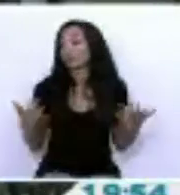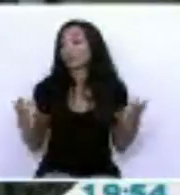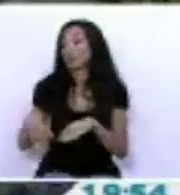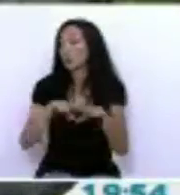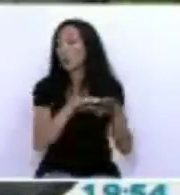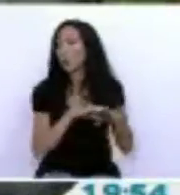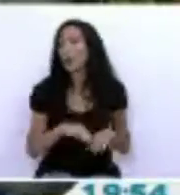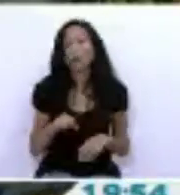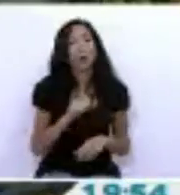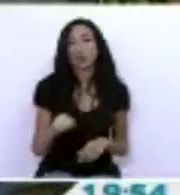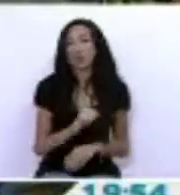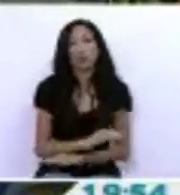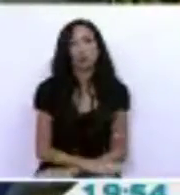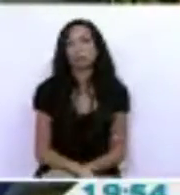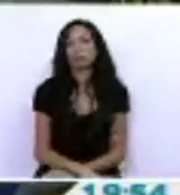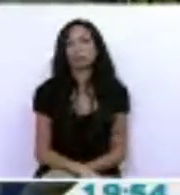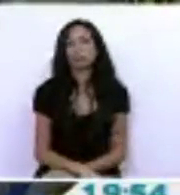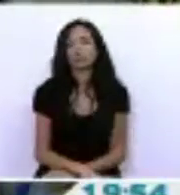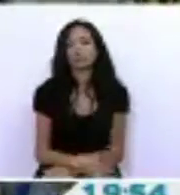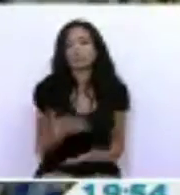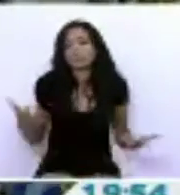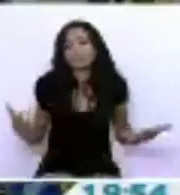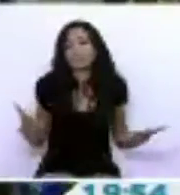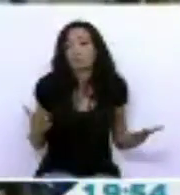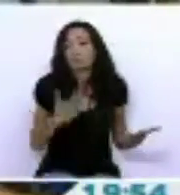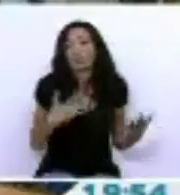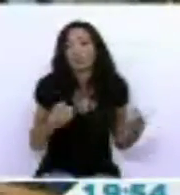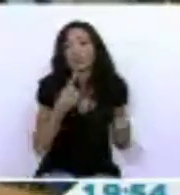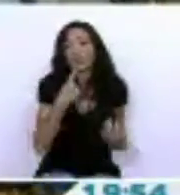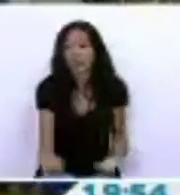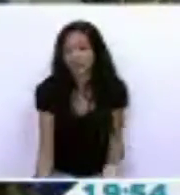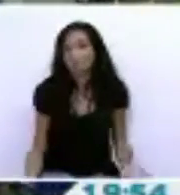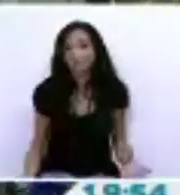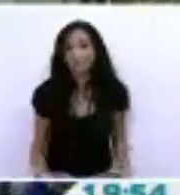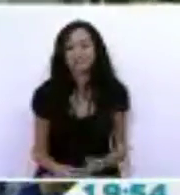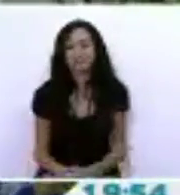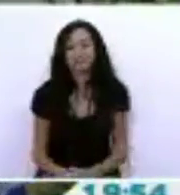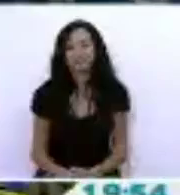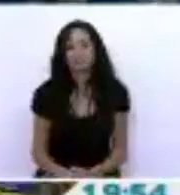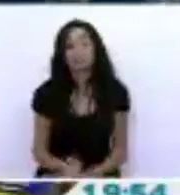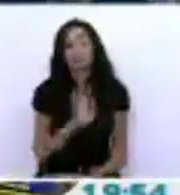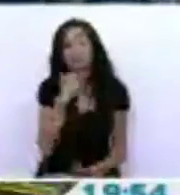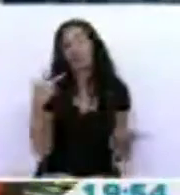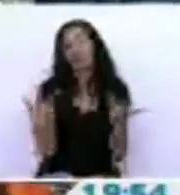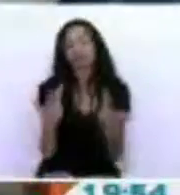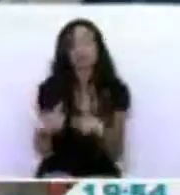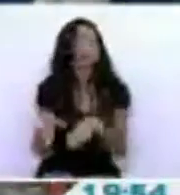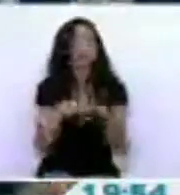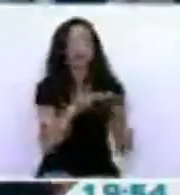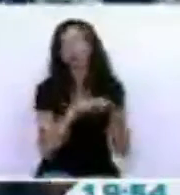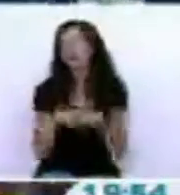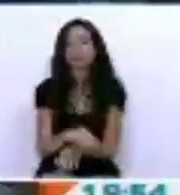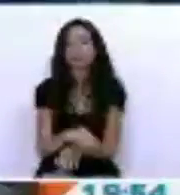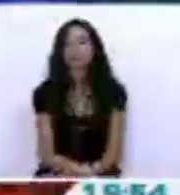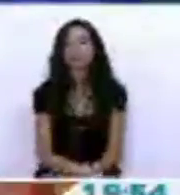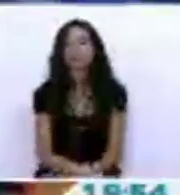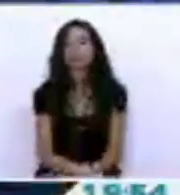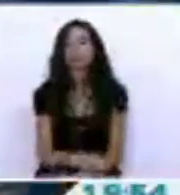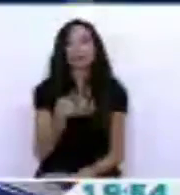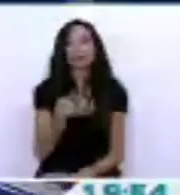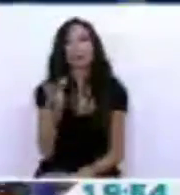jodido bastante. ¿Qué quieres que te diga? Esto es algo grave para todo el mundo. No sé si tú tienes cuantificadas